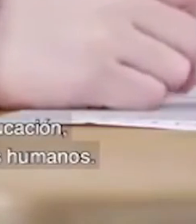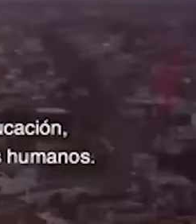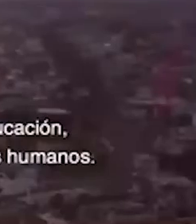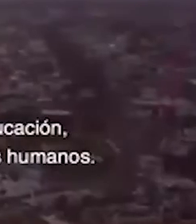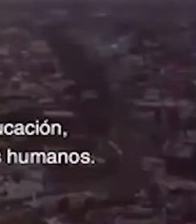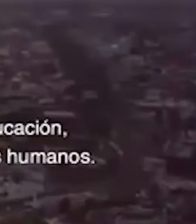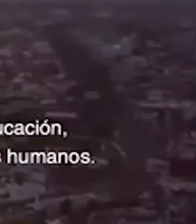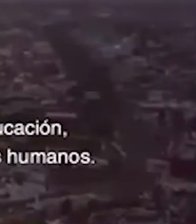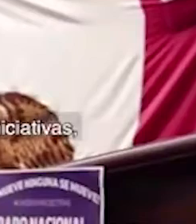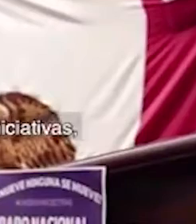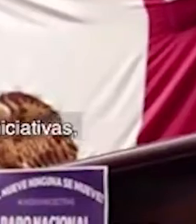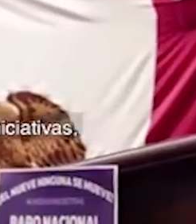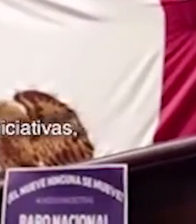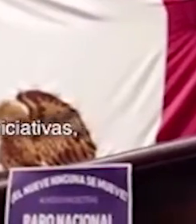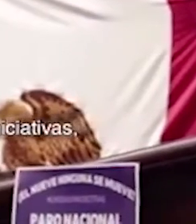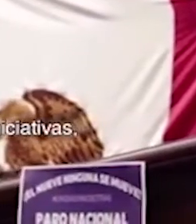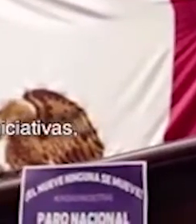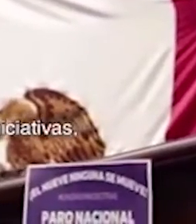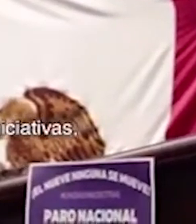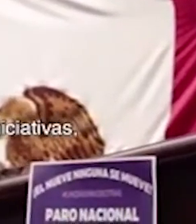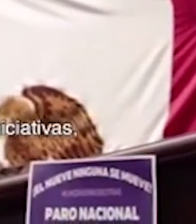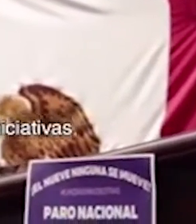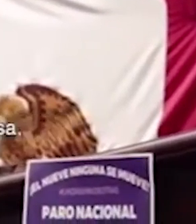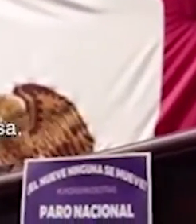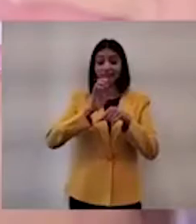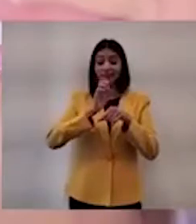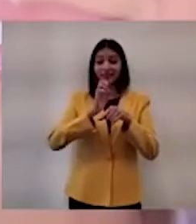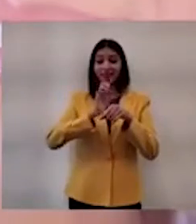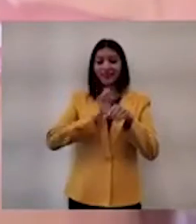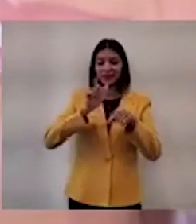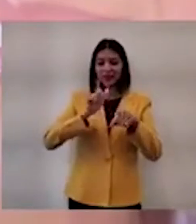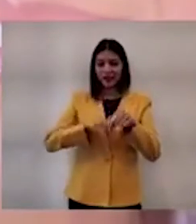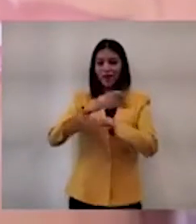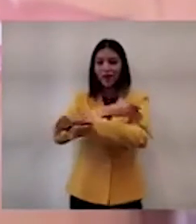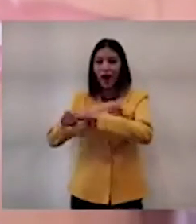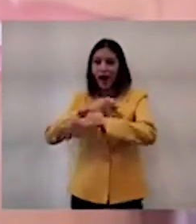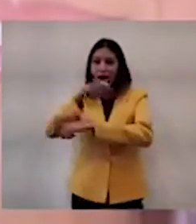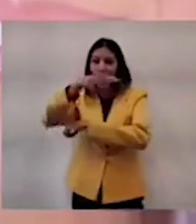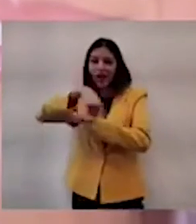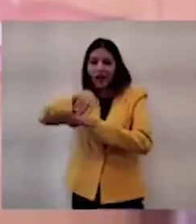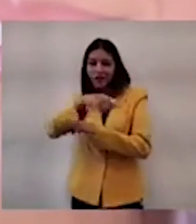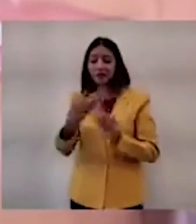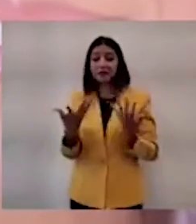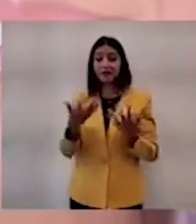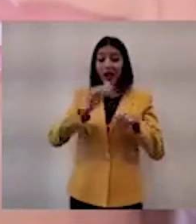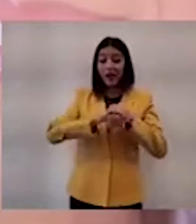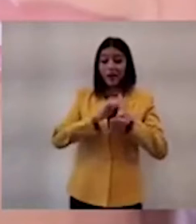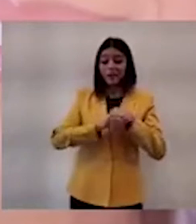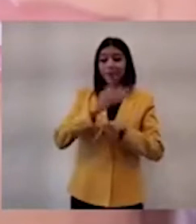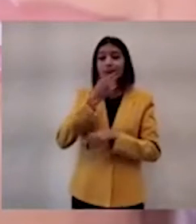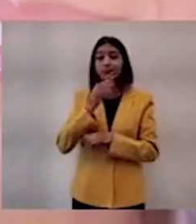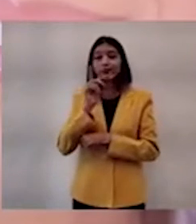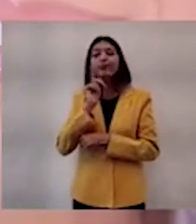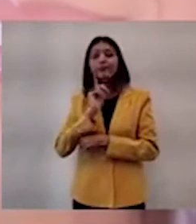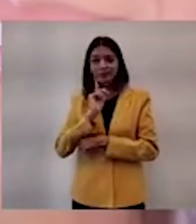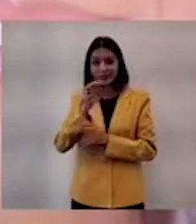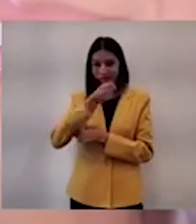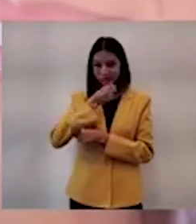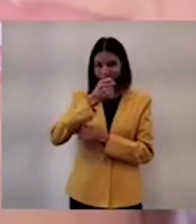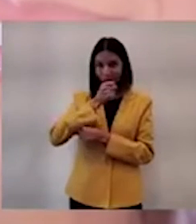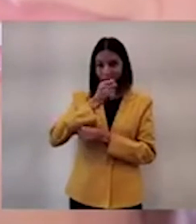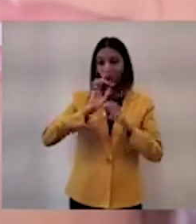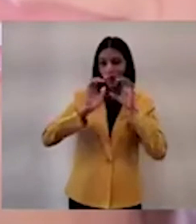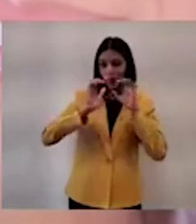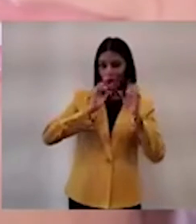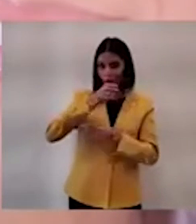que consternó a toda la sociedad michoacana. Octavio Ocampo advirtió que la muerte de Jessica es solo una muestra